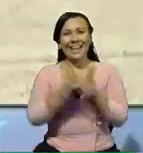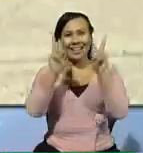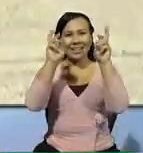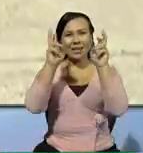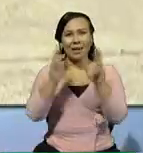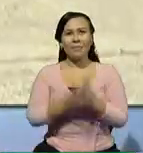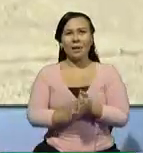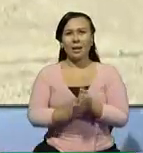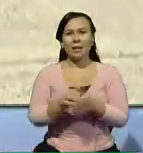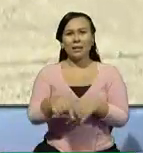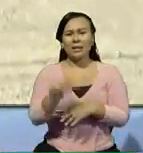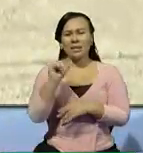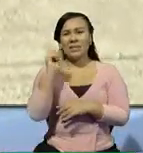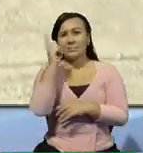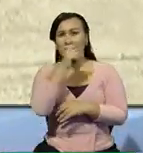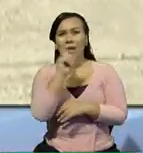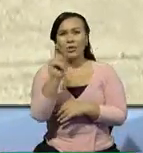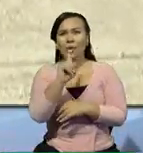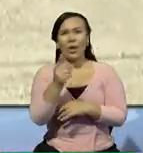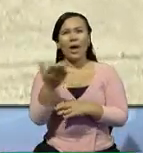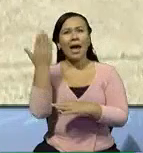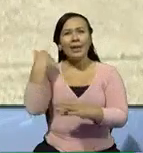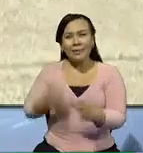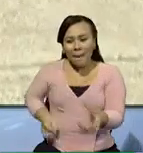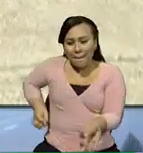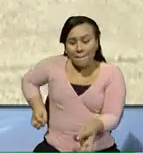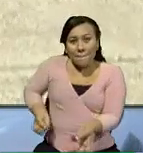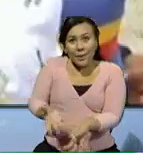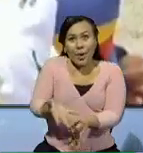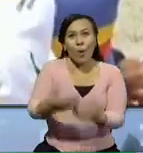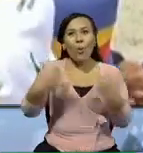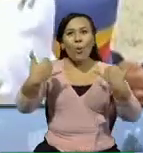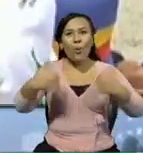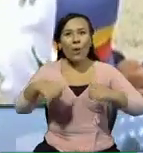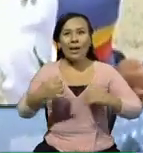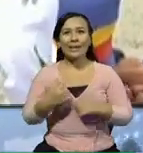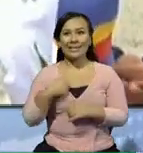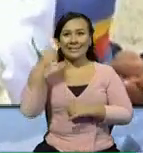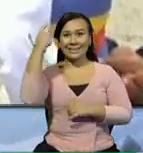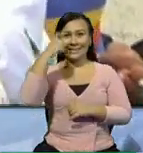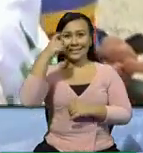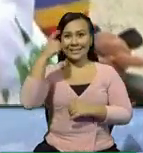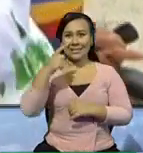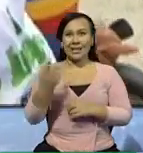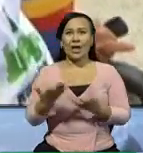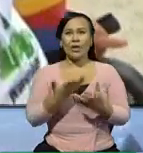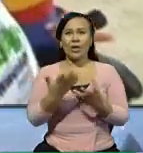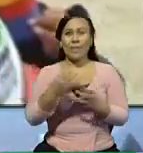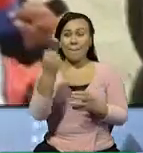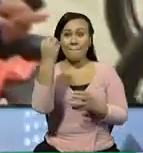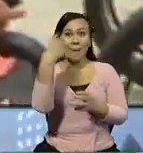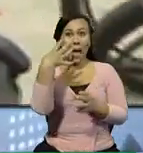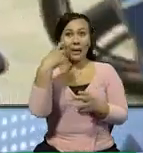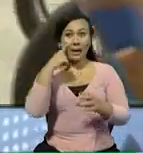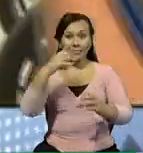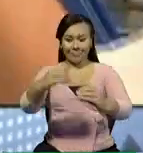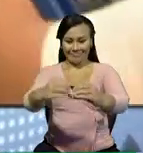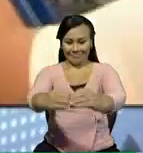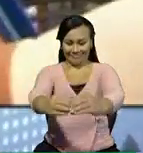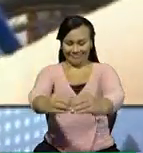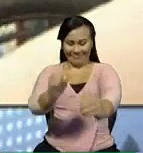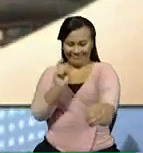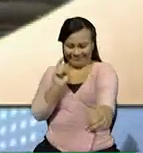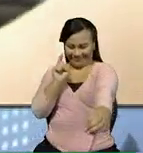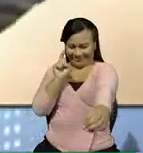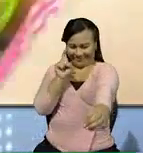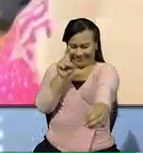Este deporte es más o menos como la petanca, donde se juega y tiene que llegar a una bocha blanca que se llama Diana. Y el